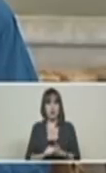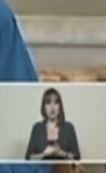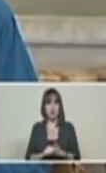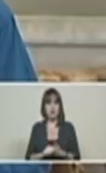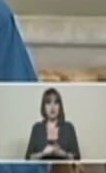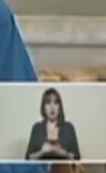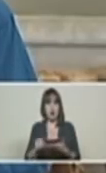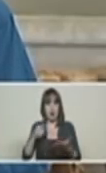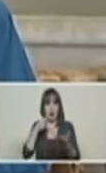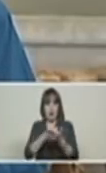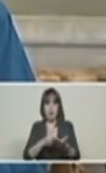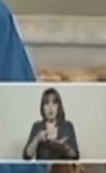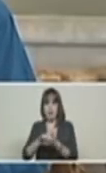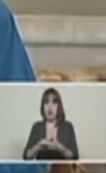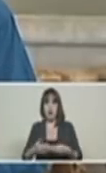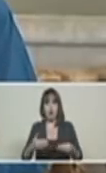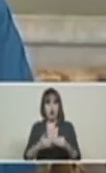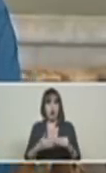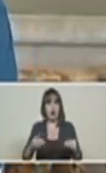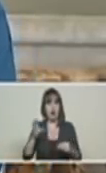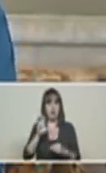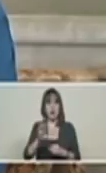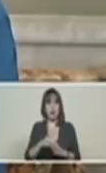de divisas al país, la sexta línea,